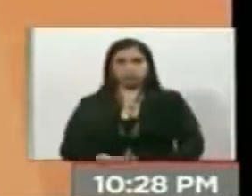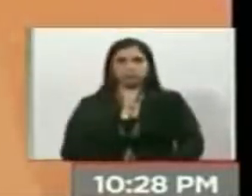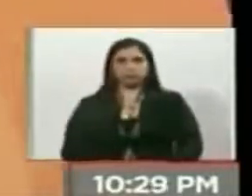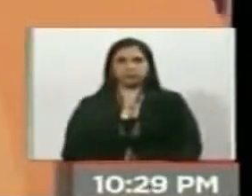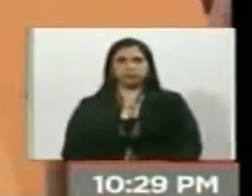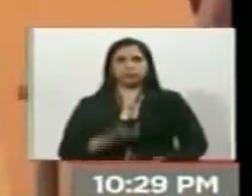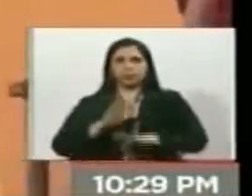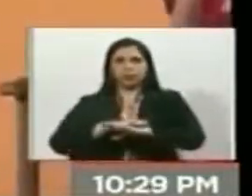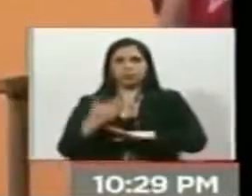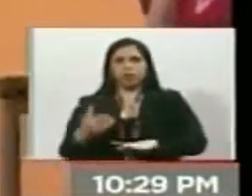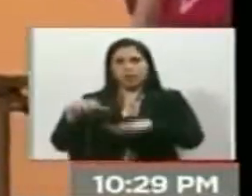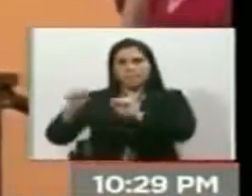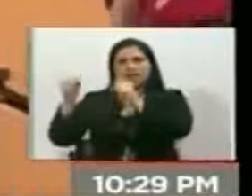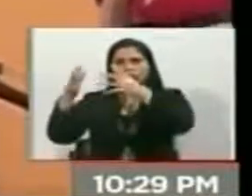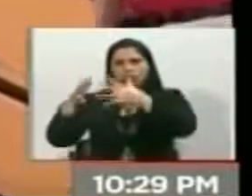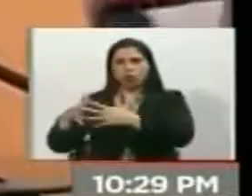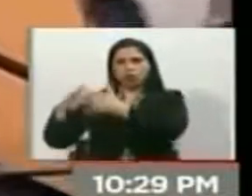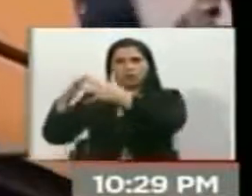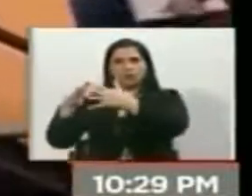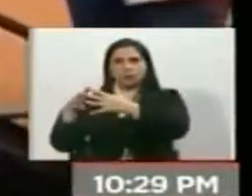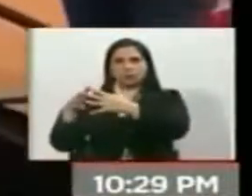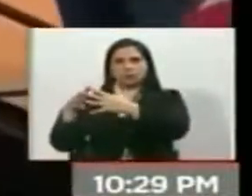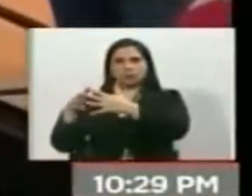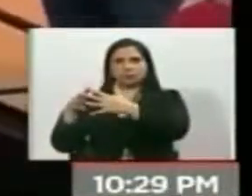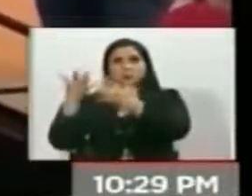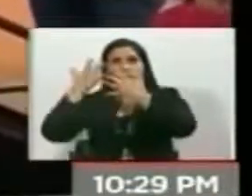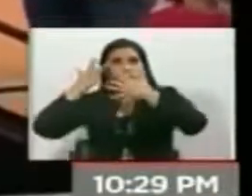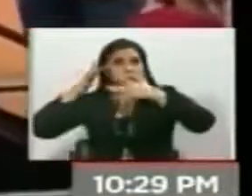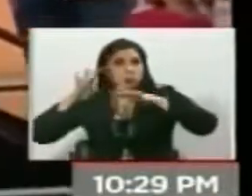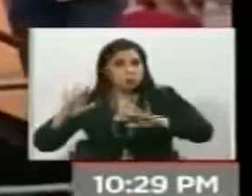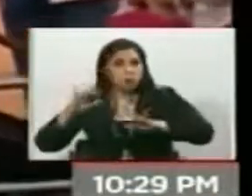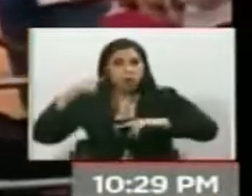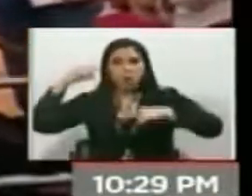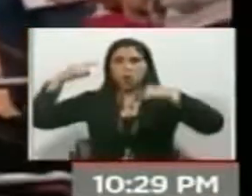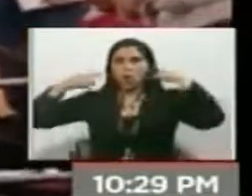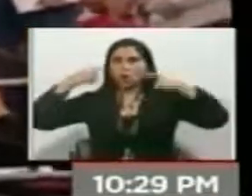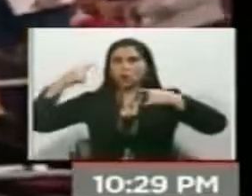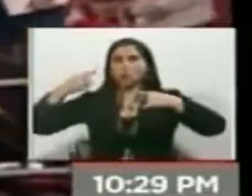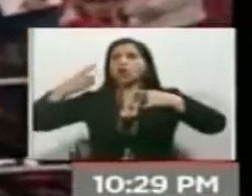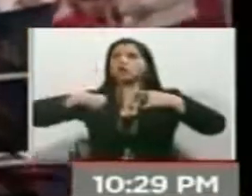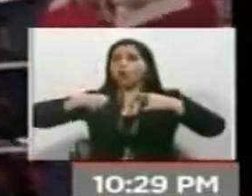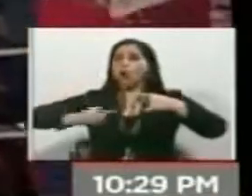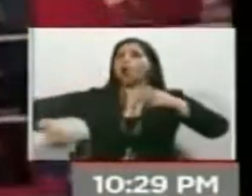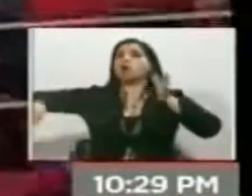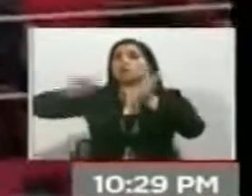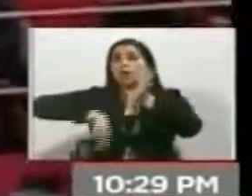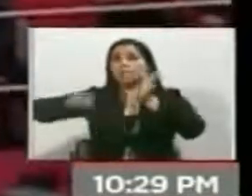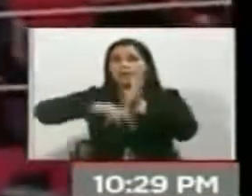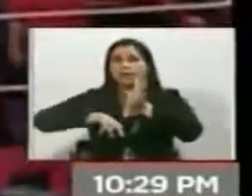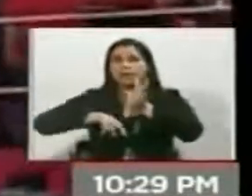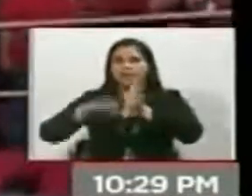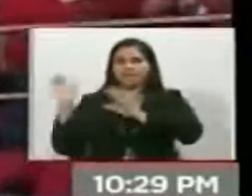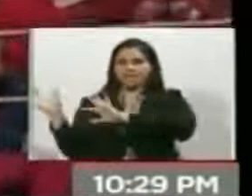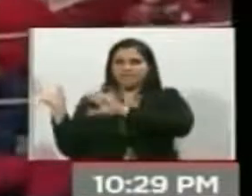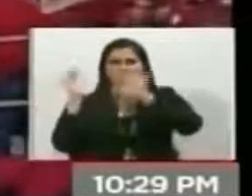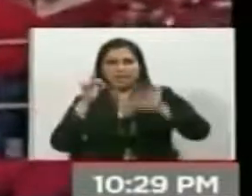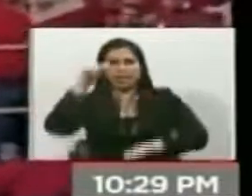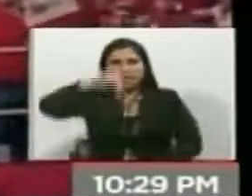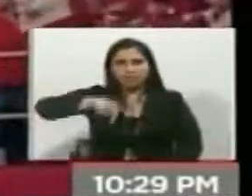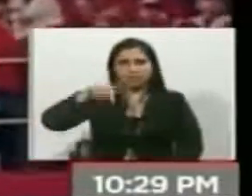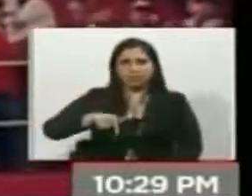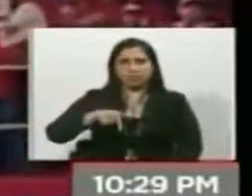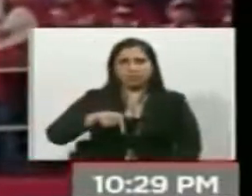Porque si al imperio norteamericano se le ocurre la locura, lo voy a repetir, de venir aquí